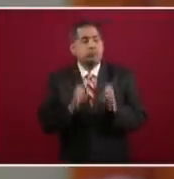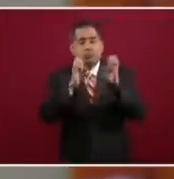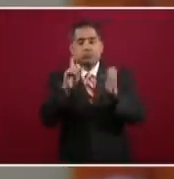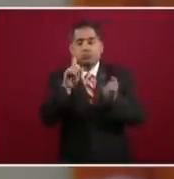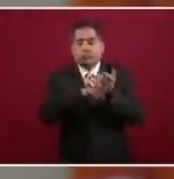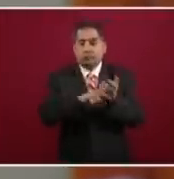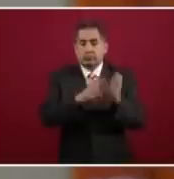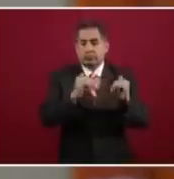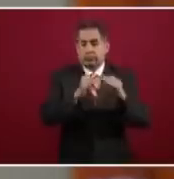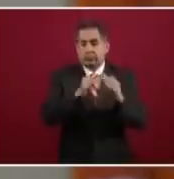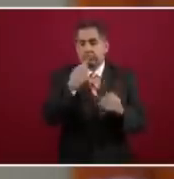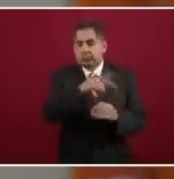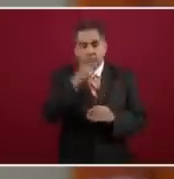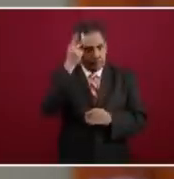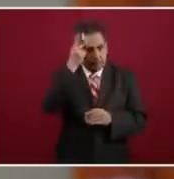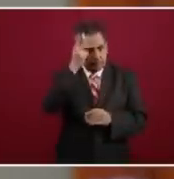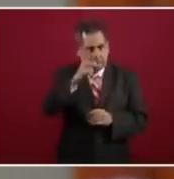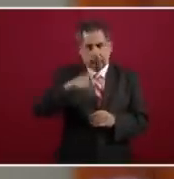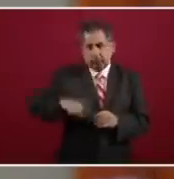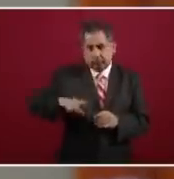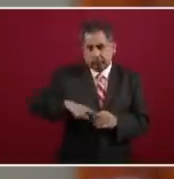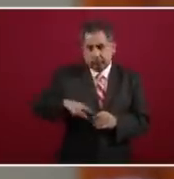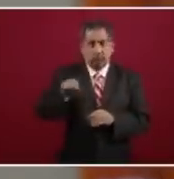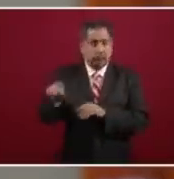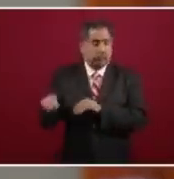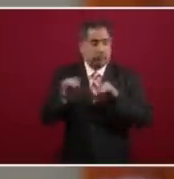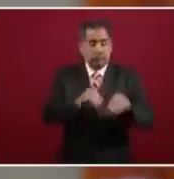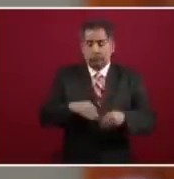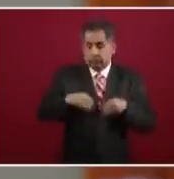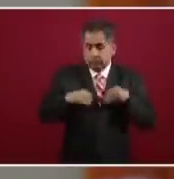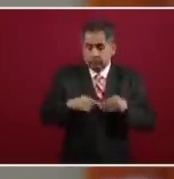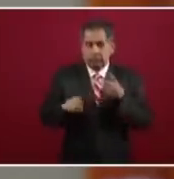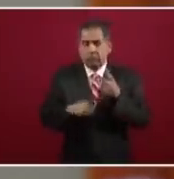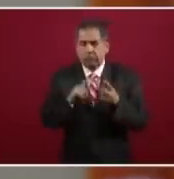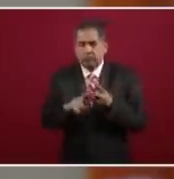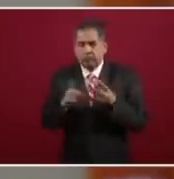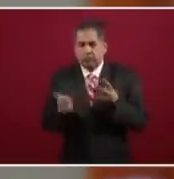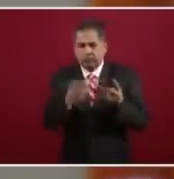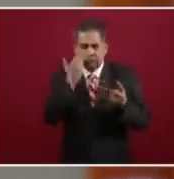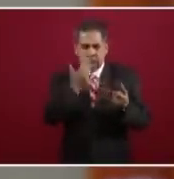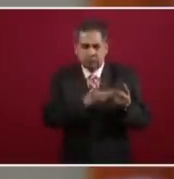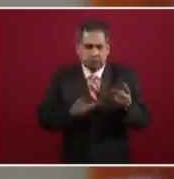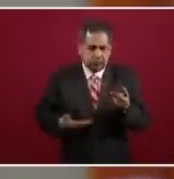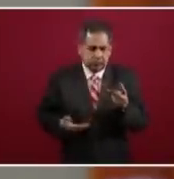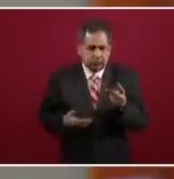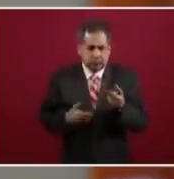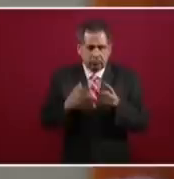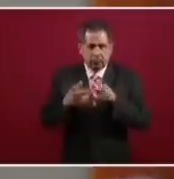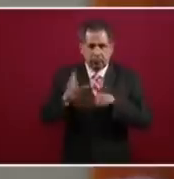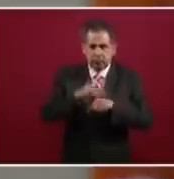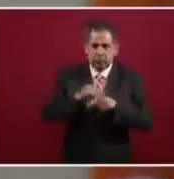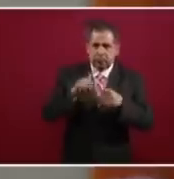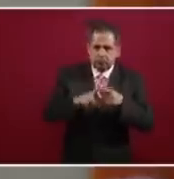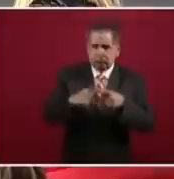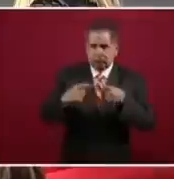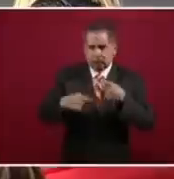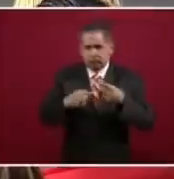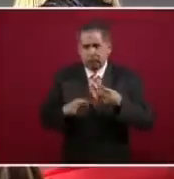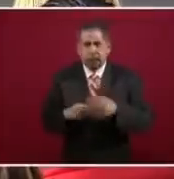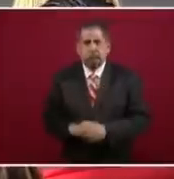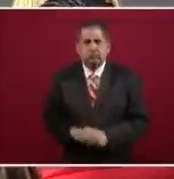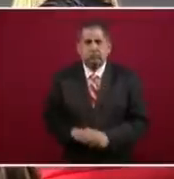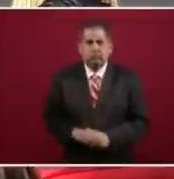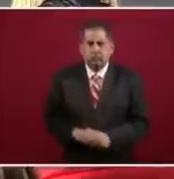gobierno y hay una segunda pregunta que a mí me gustaría hacerle presidente si me contesta esta primera y la gola zeeuw y